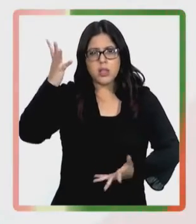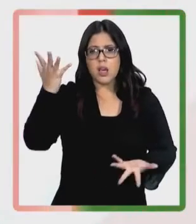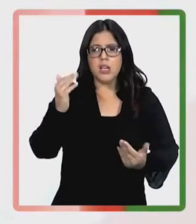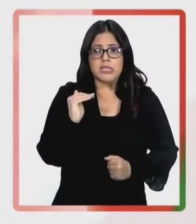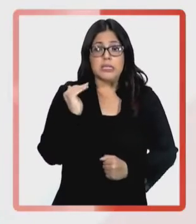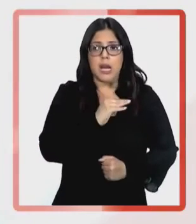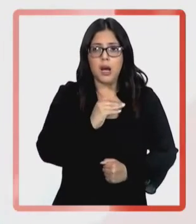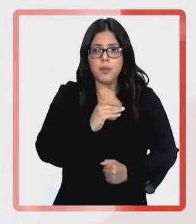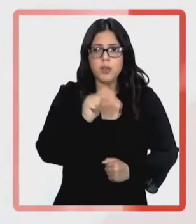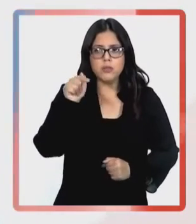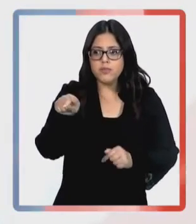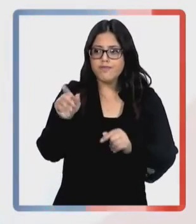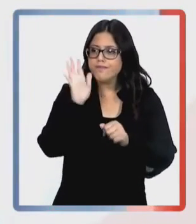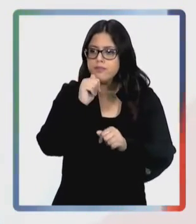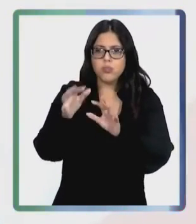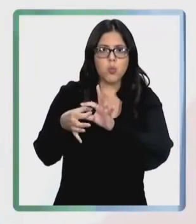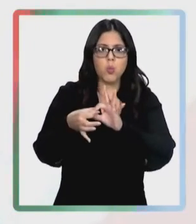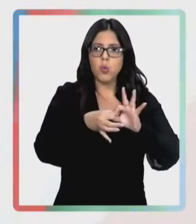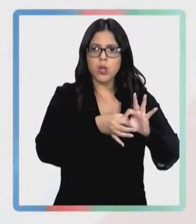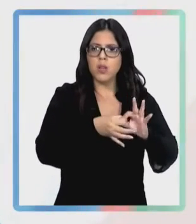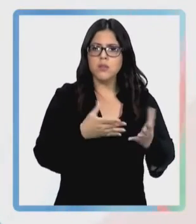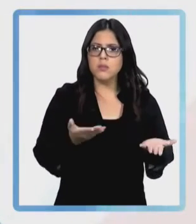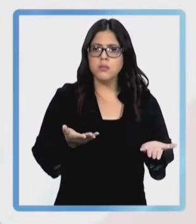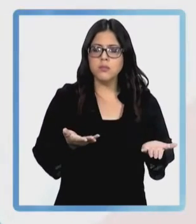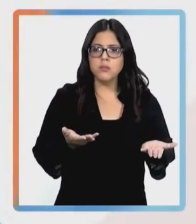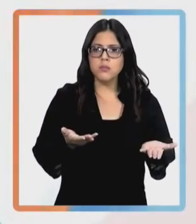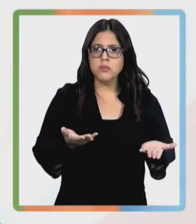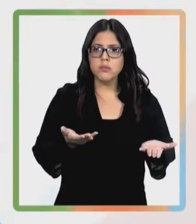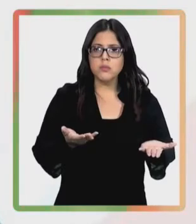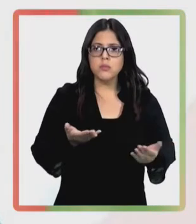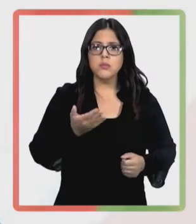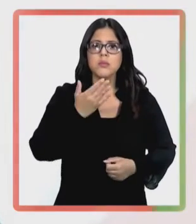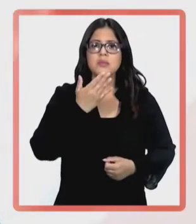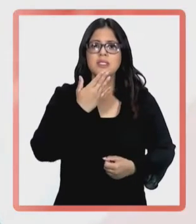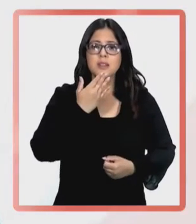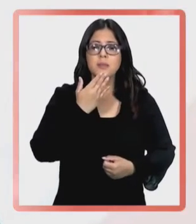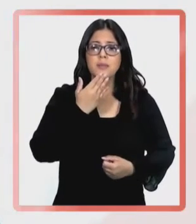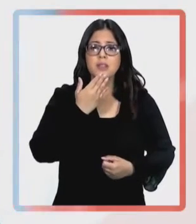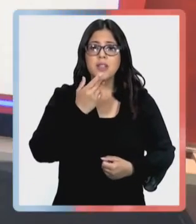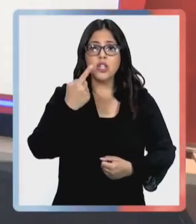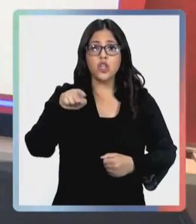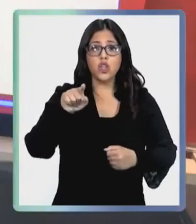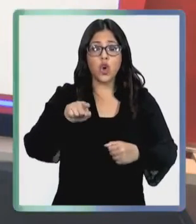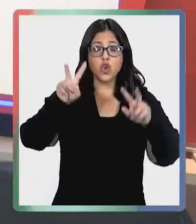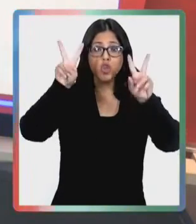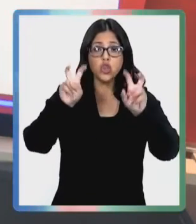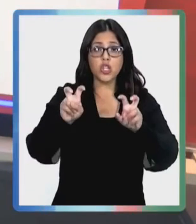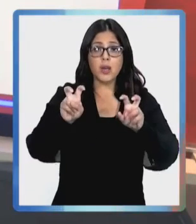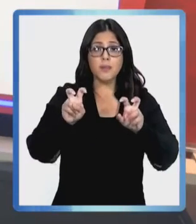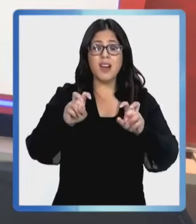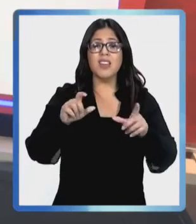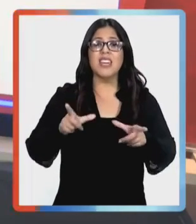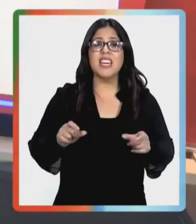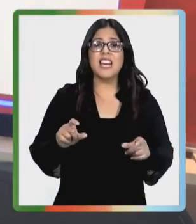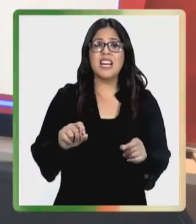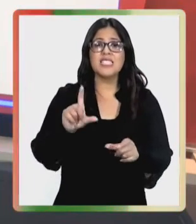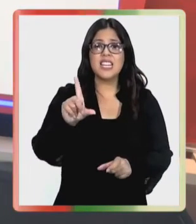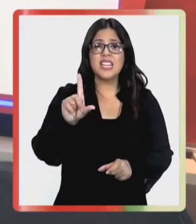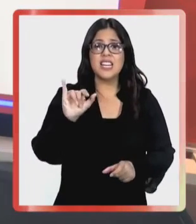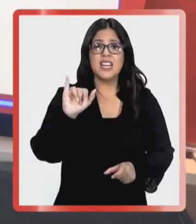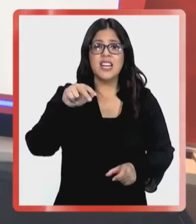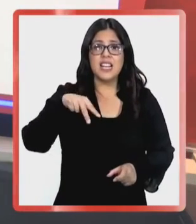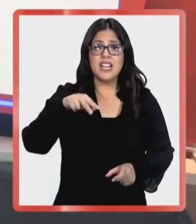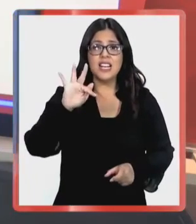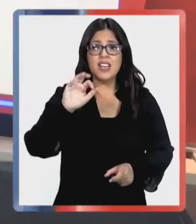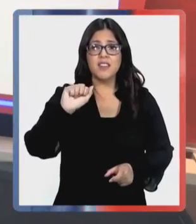tampoco responden a una causa aparente. Y también es muy característico de los cánceres linfáticos la inflamación